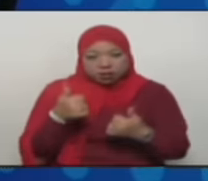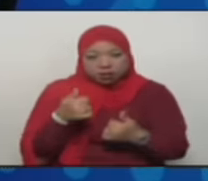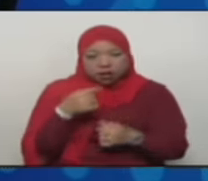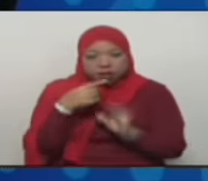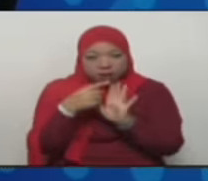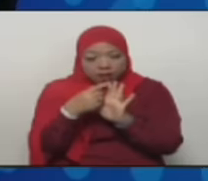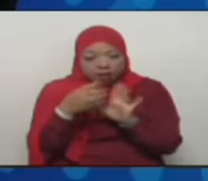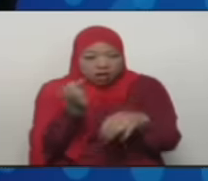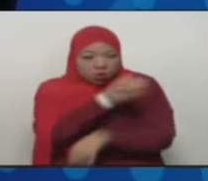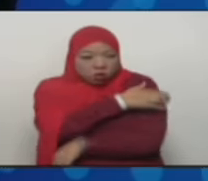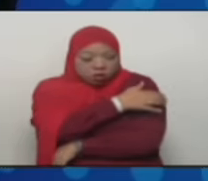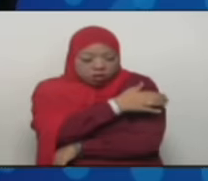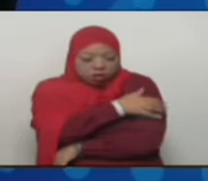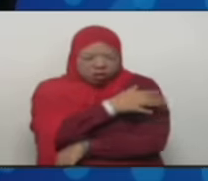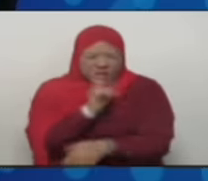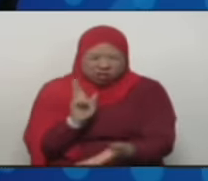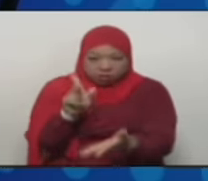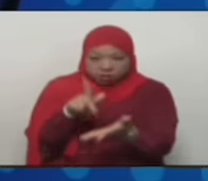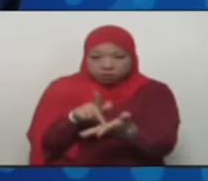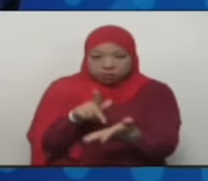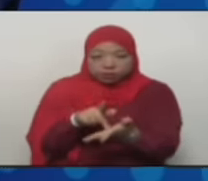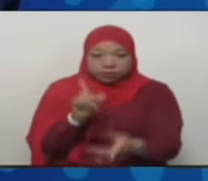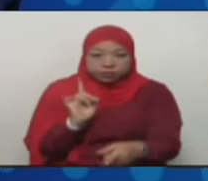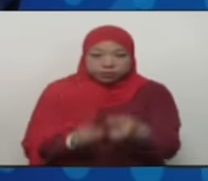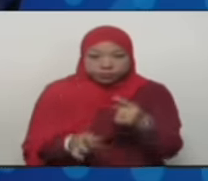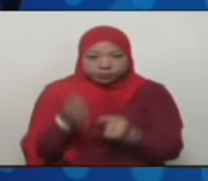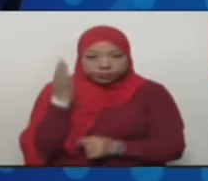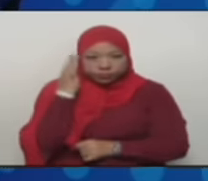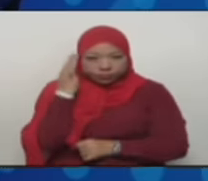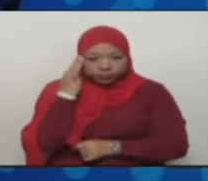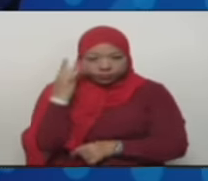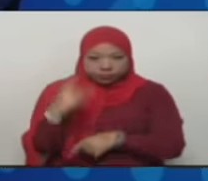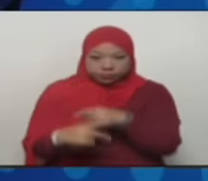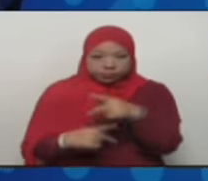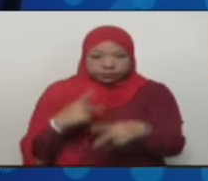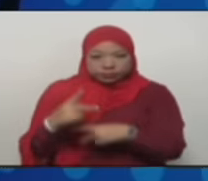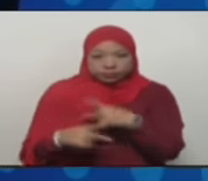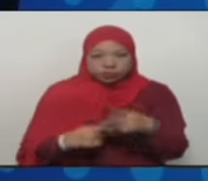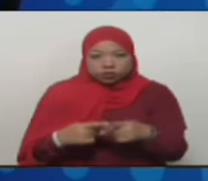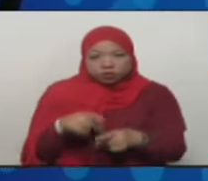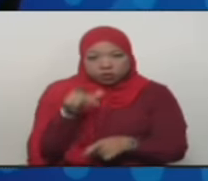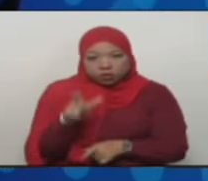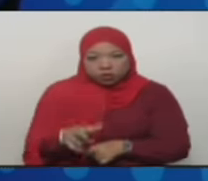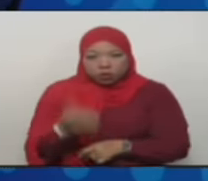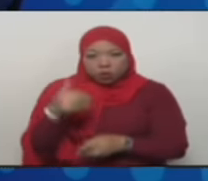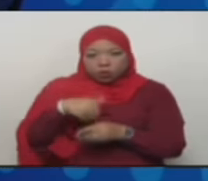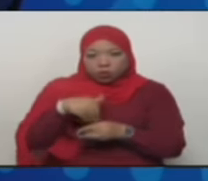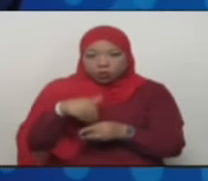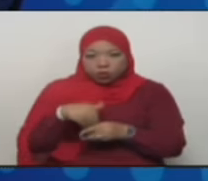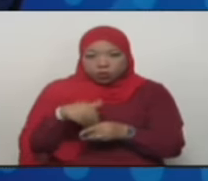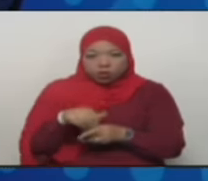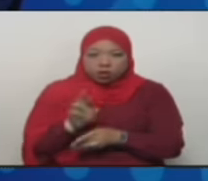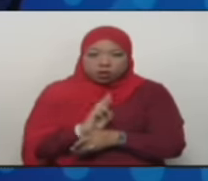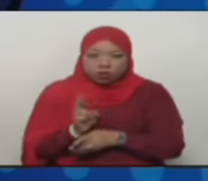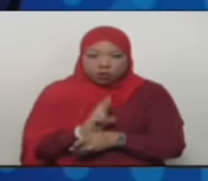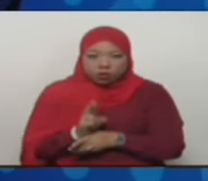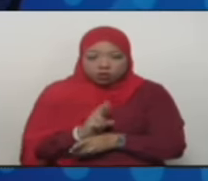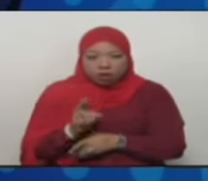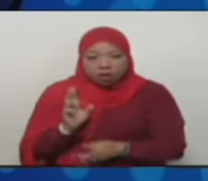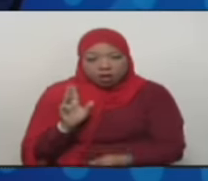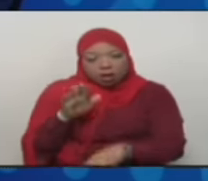derecha, cuando participa, que no se sale de los procesos, cuando se sale de los procesos electorales, se va directamente a pedir